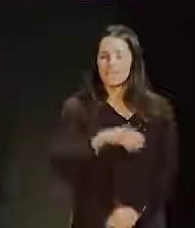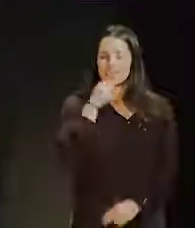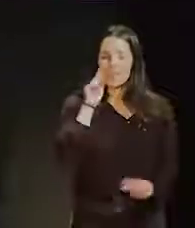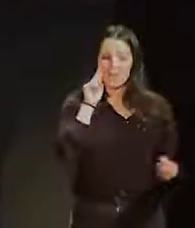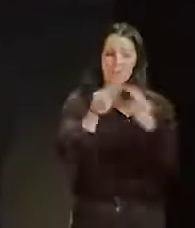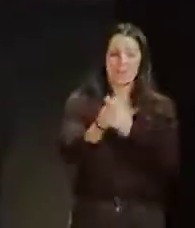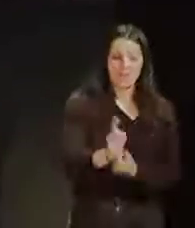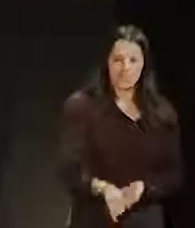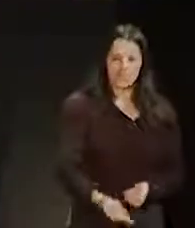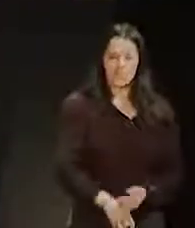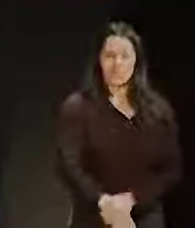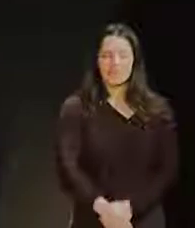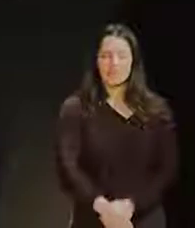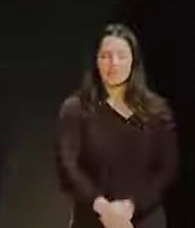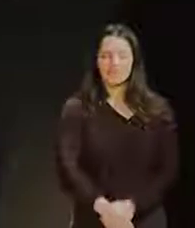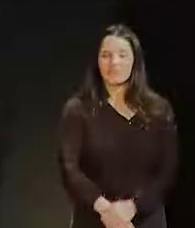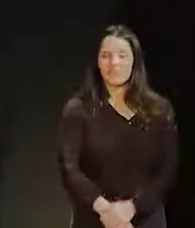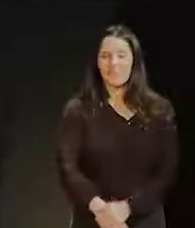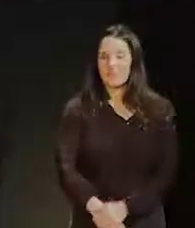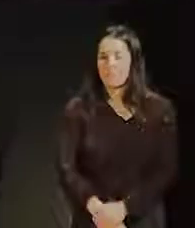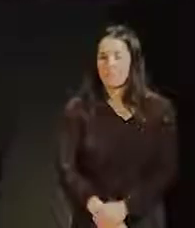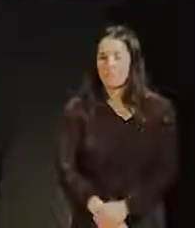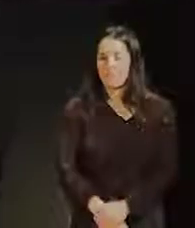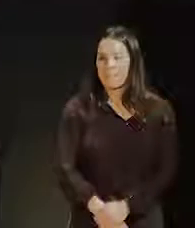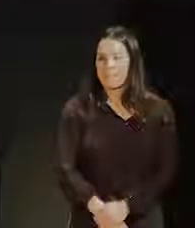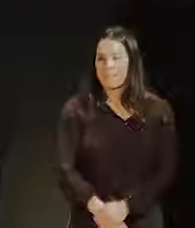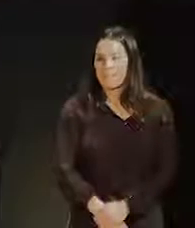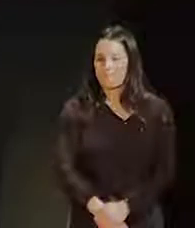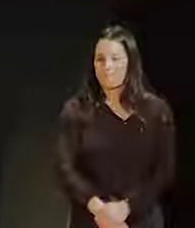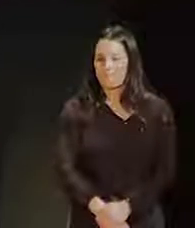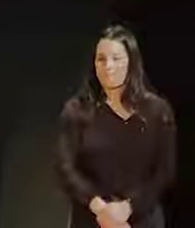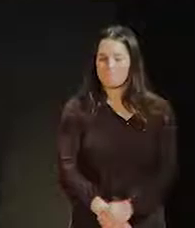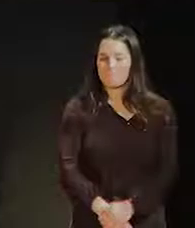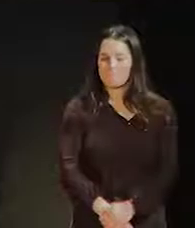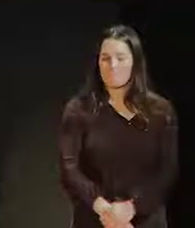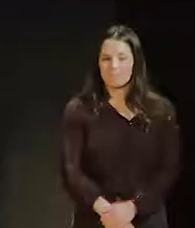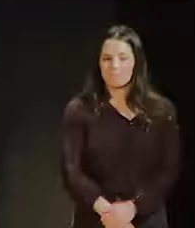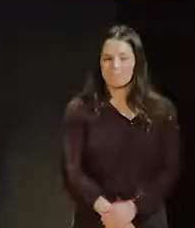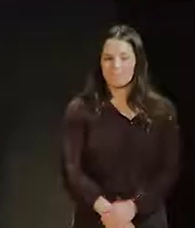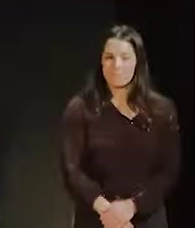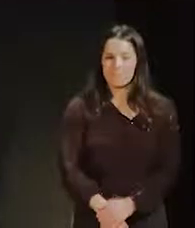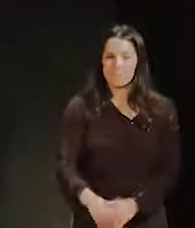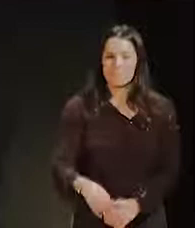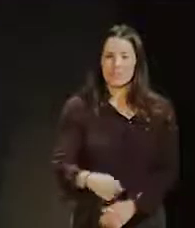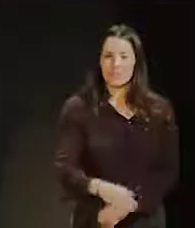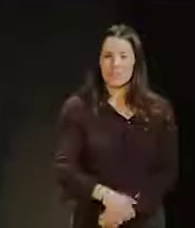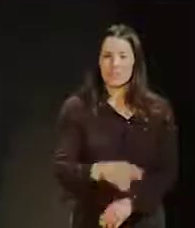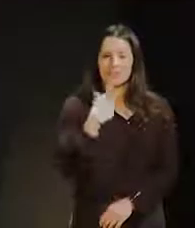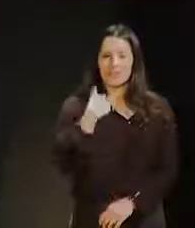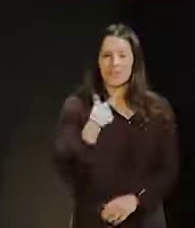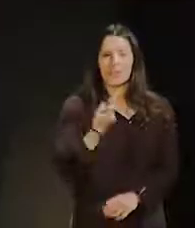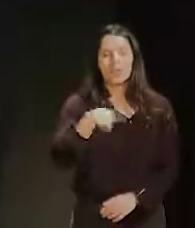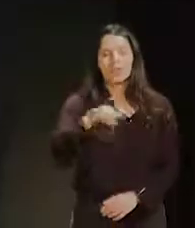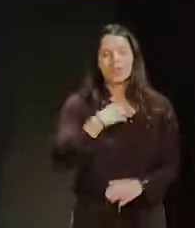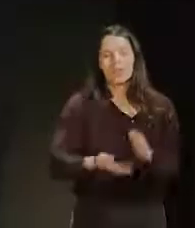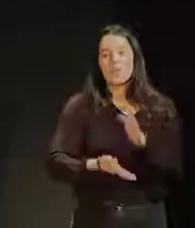poco frustrante. Un poco frustrante. Esto. Pero. Igual, si podemos inventar algo, vamos a Venecia. Vamos a la Bienal de Venecia con